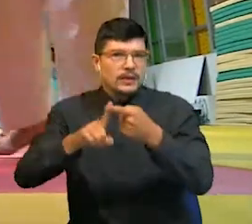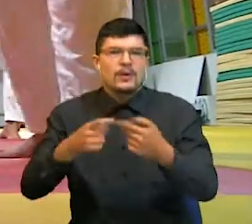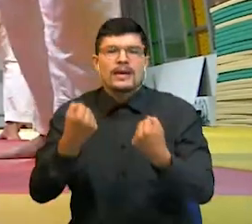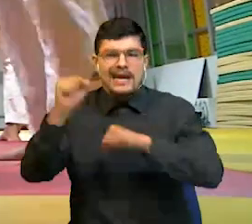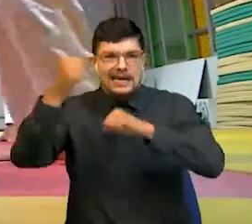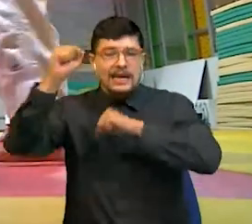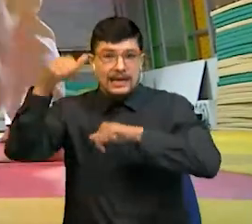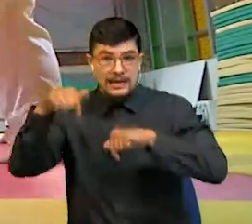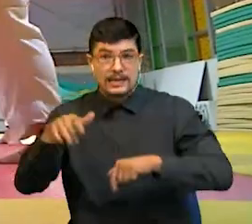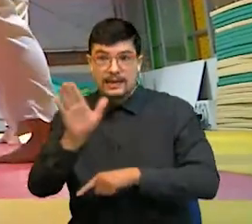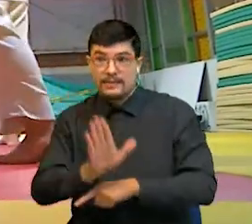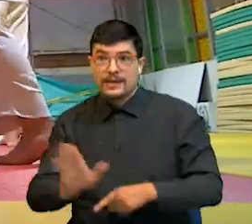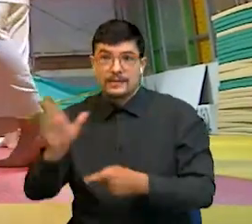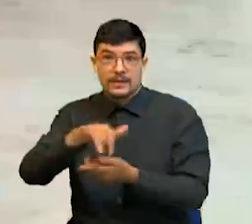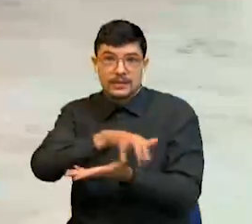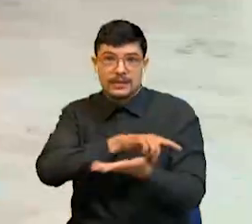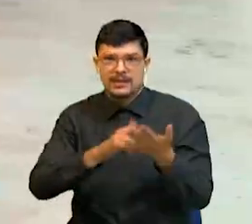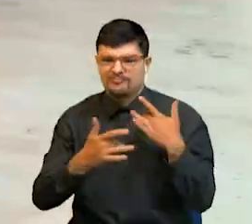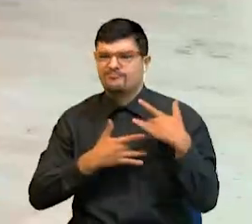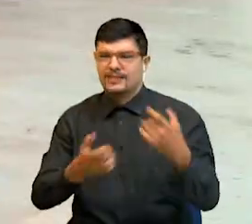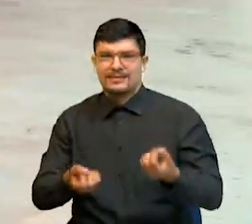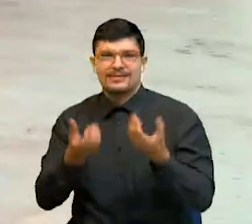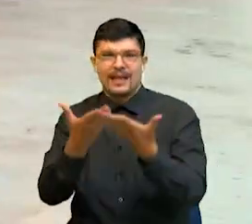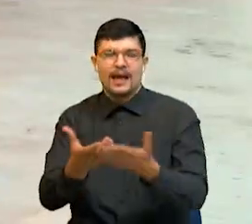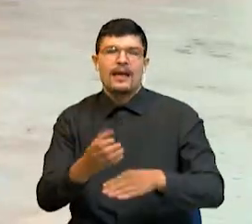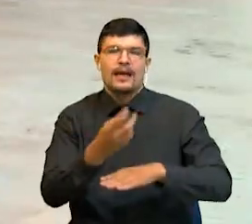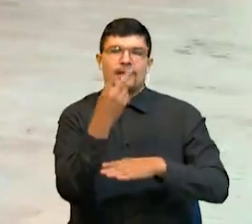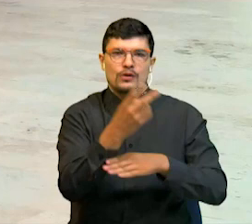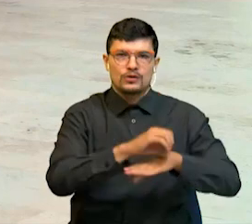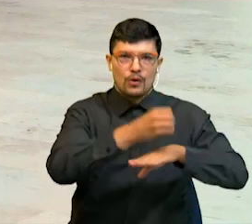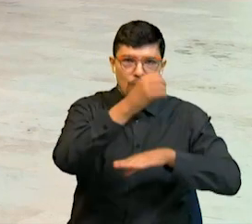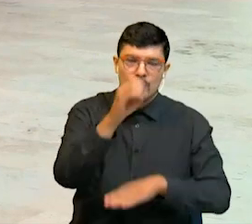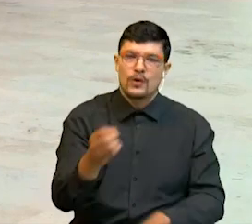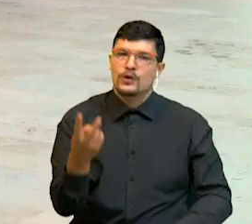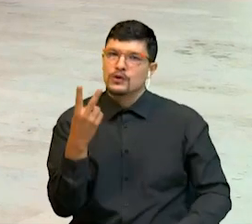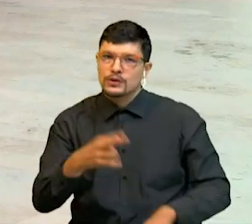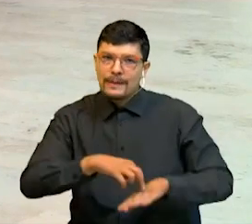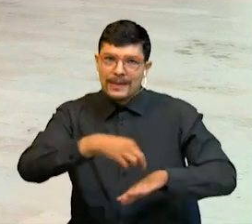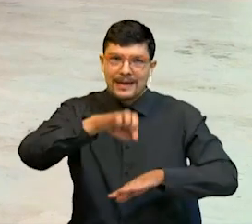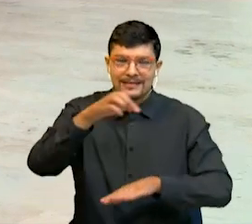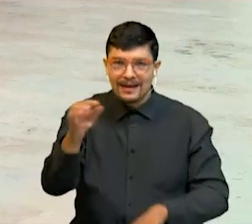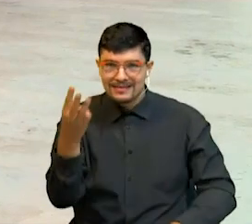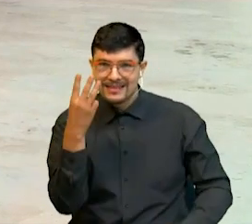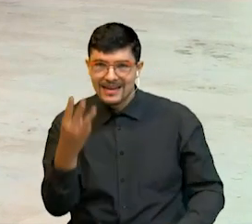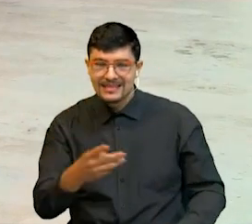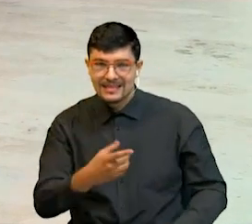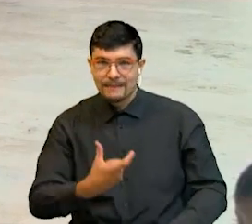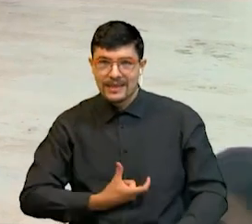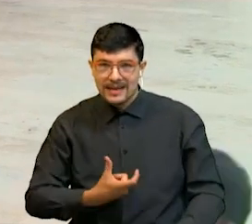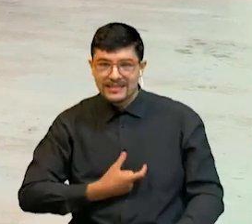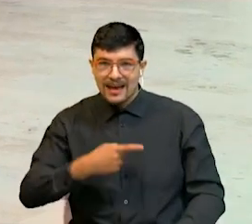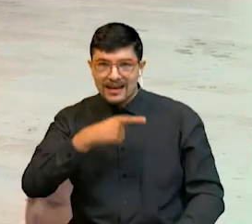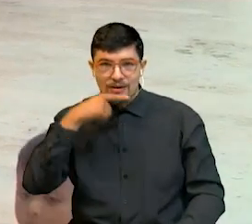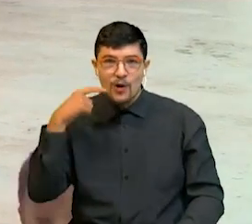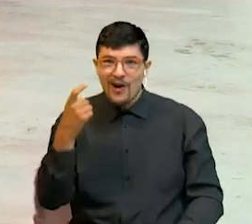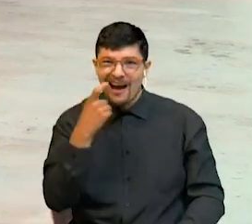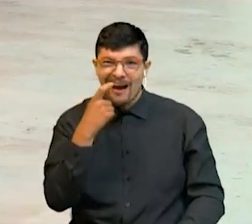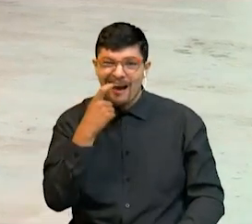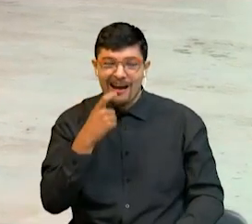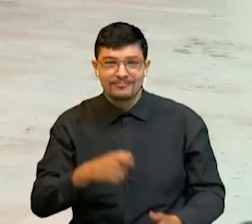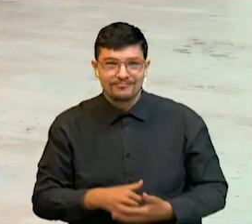al departamento en la tabla de medallería. Dos oros, dos platas, tres bronces, ¿sí? Eso es lo que tenemos nosotros en pronóstico, pero